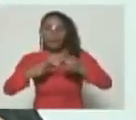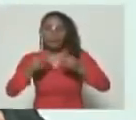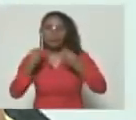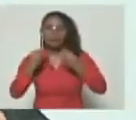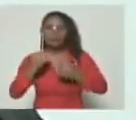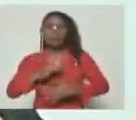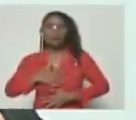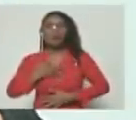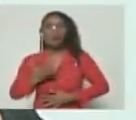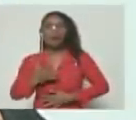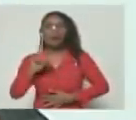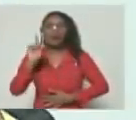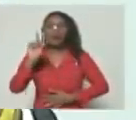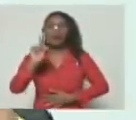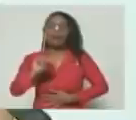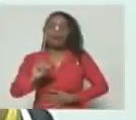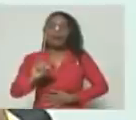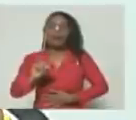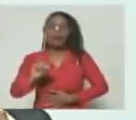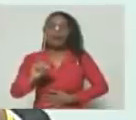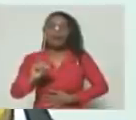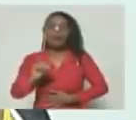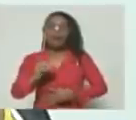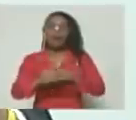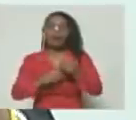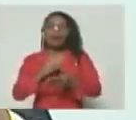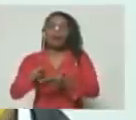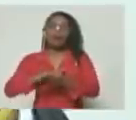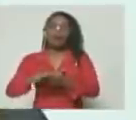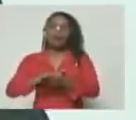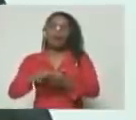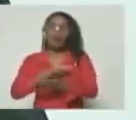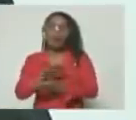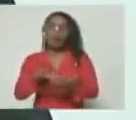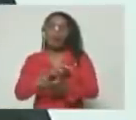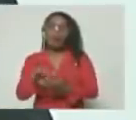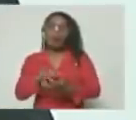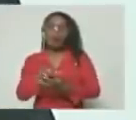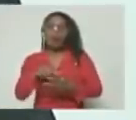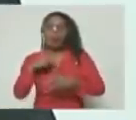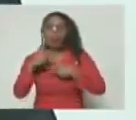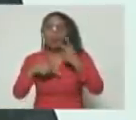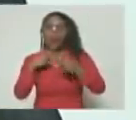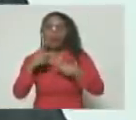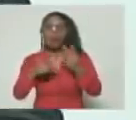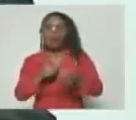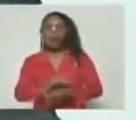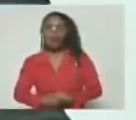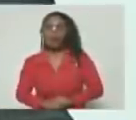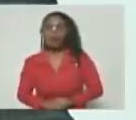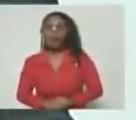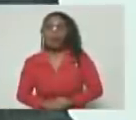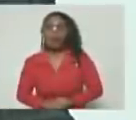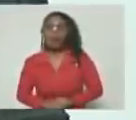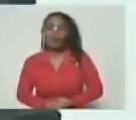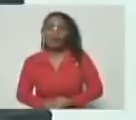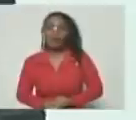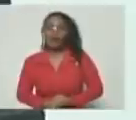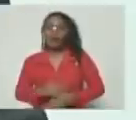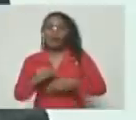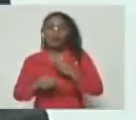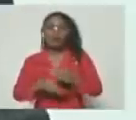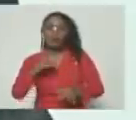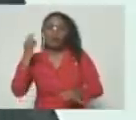poder también coadyuvar a resolver el problema de índole política. No corrimos con la